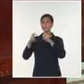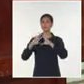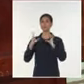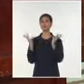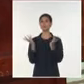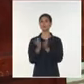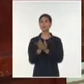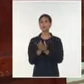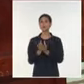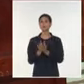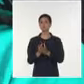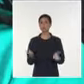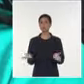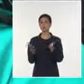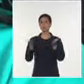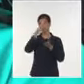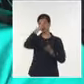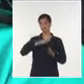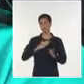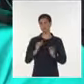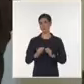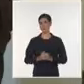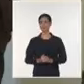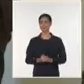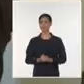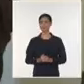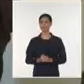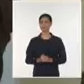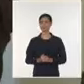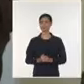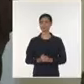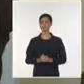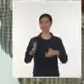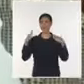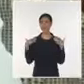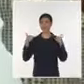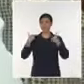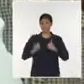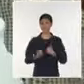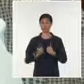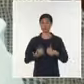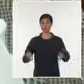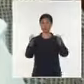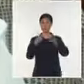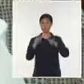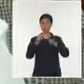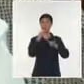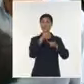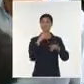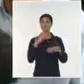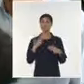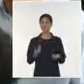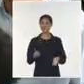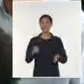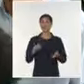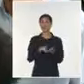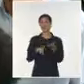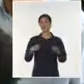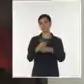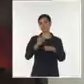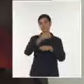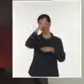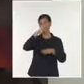hemos venido forjando en el camino. Por su parte, la rectora de la institución más antigua de la educación superior en el país felicitó a